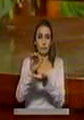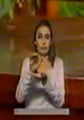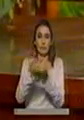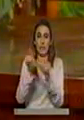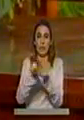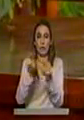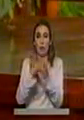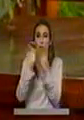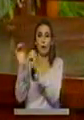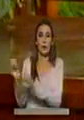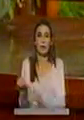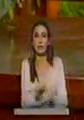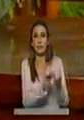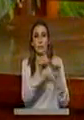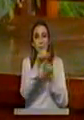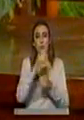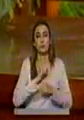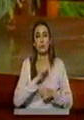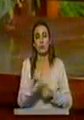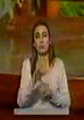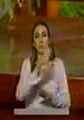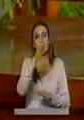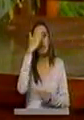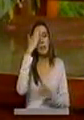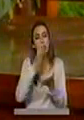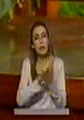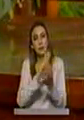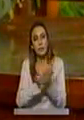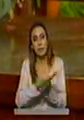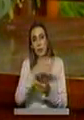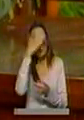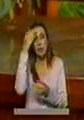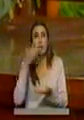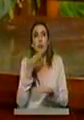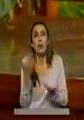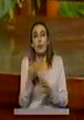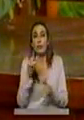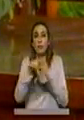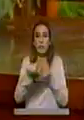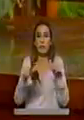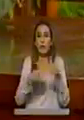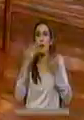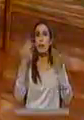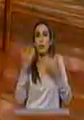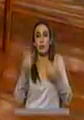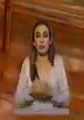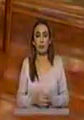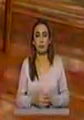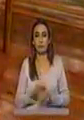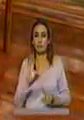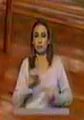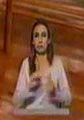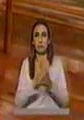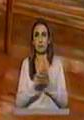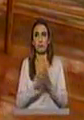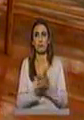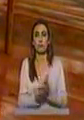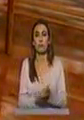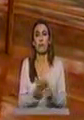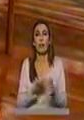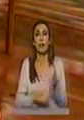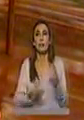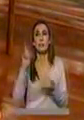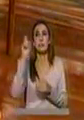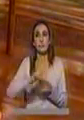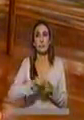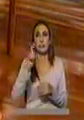su viaje y usted se olvida de dónde va a llegar, cómo hacer, cómo realizarlo. ¿Qué es lo que necesita el turista ecuatoriano, si me permite? ¿Qué es lo que necesita el